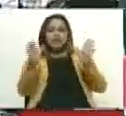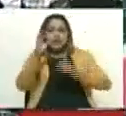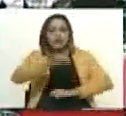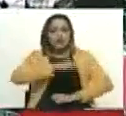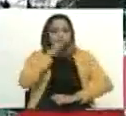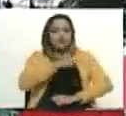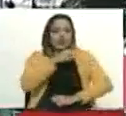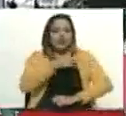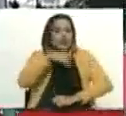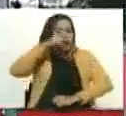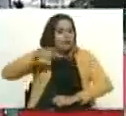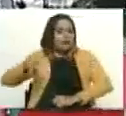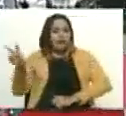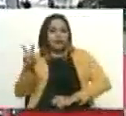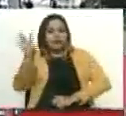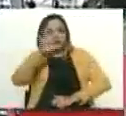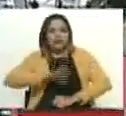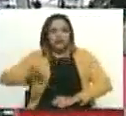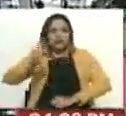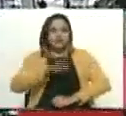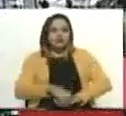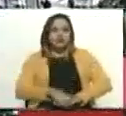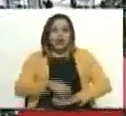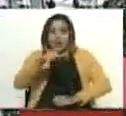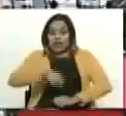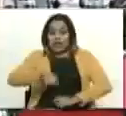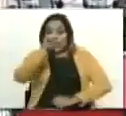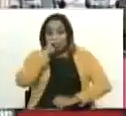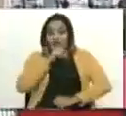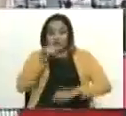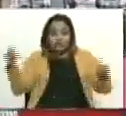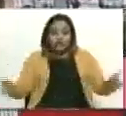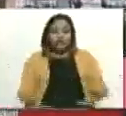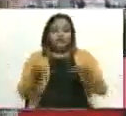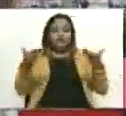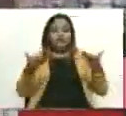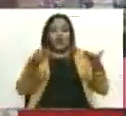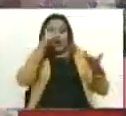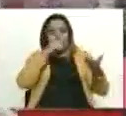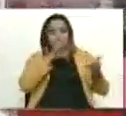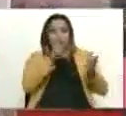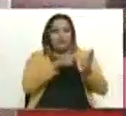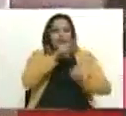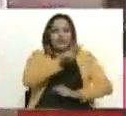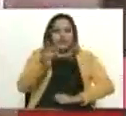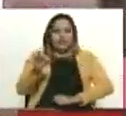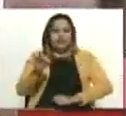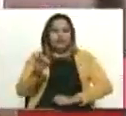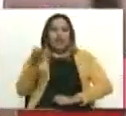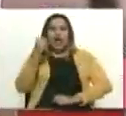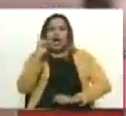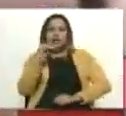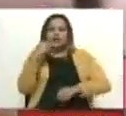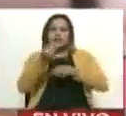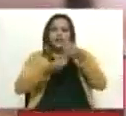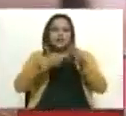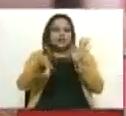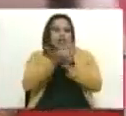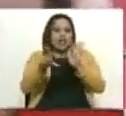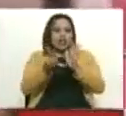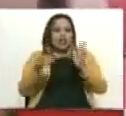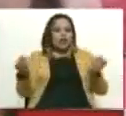social al pueblo de Venezuela. Pues este año, que es el año de la recuperación, el año 2023, vamos con leyes que acompañan el esfuerzo